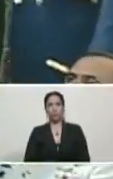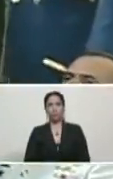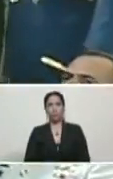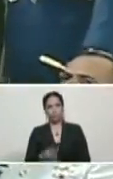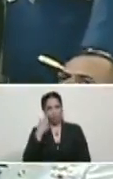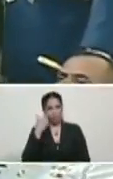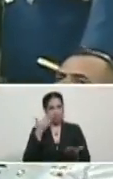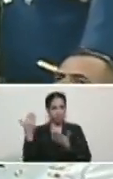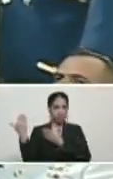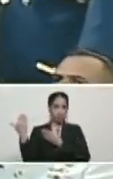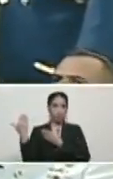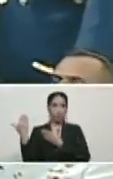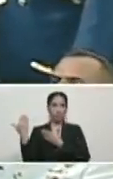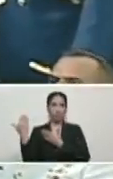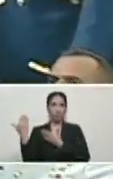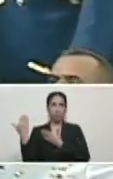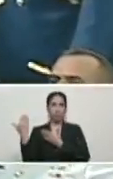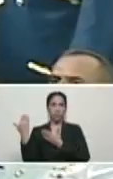oficiales